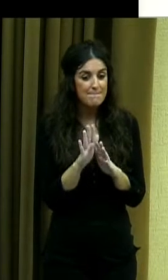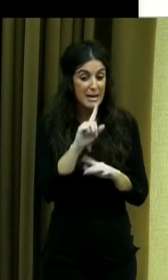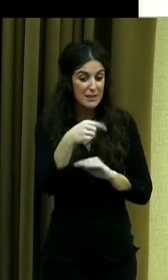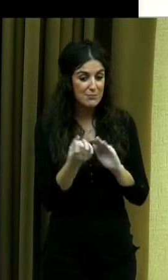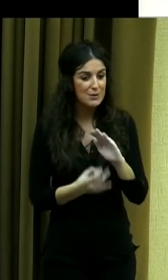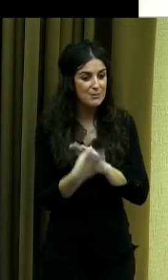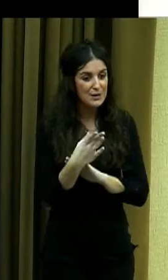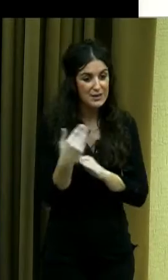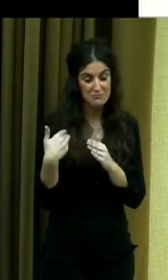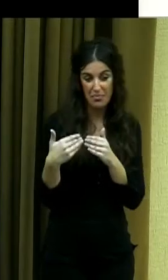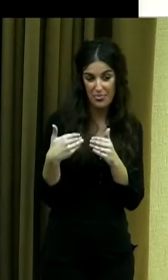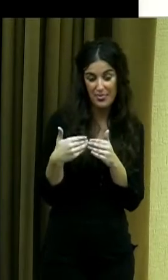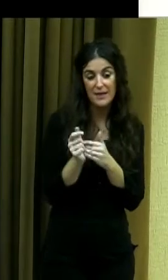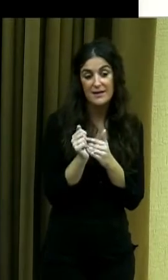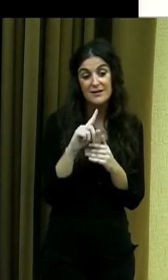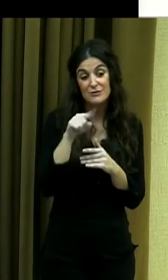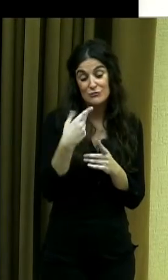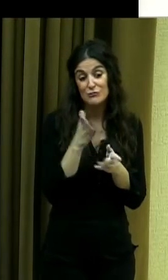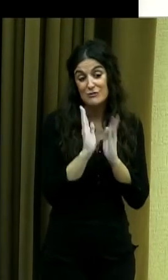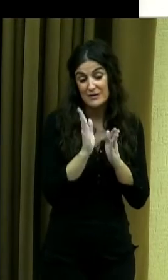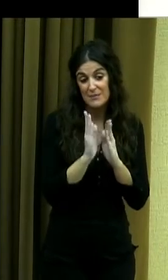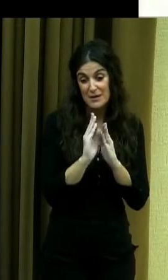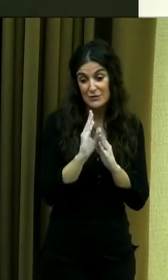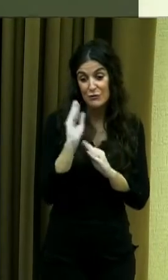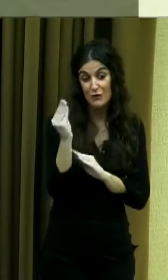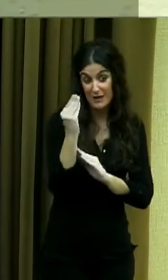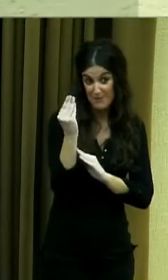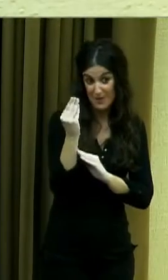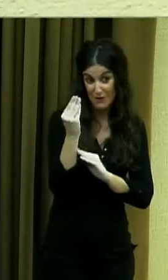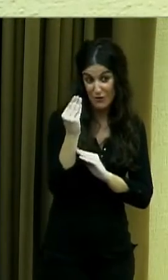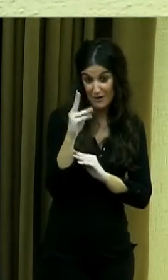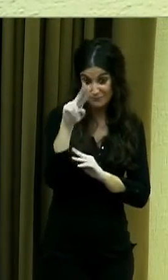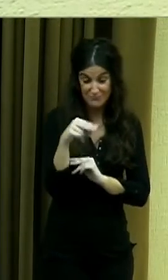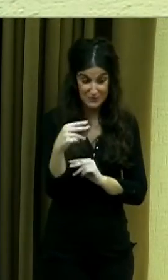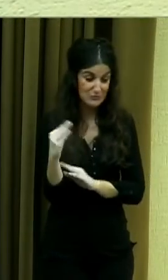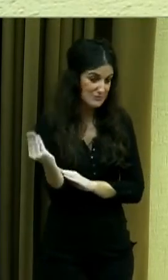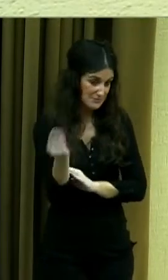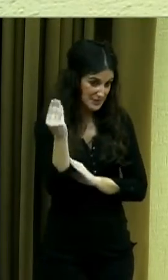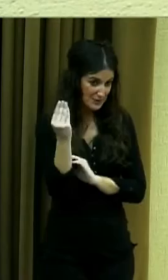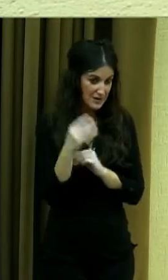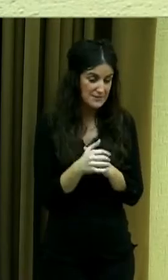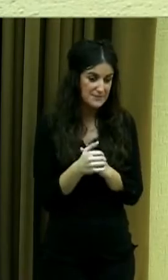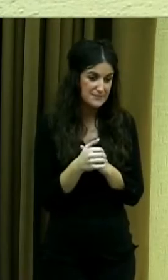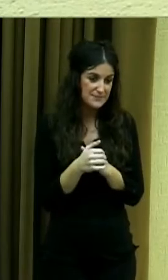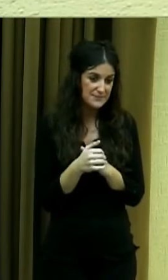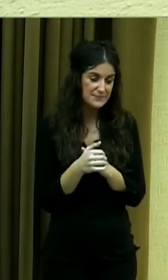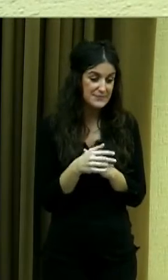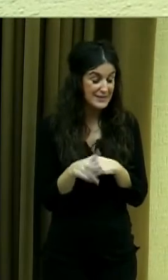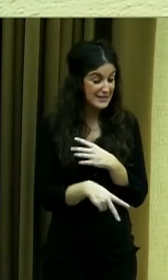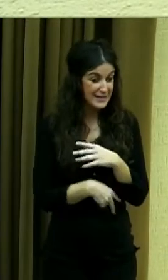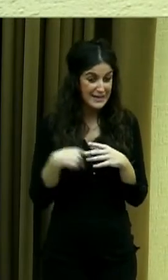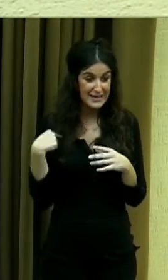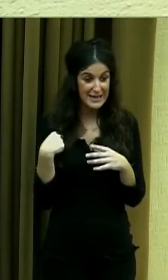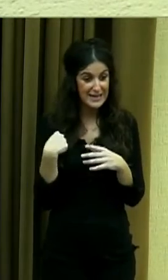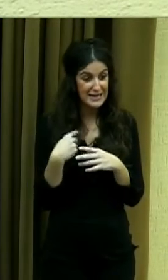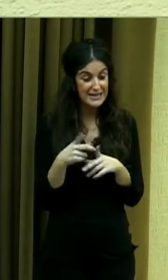recientemente, y a veces pues tenemos tratamientos que pueden mejorar el pronóstico del paciente. En general, el